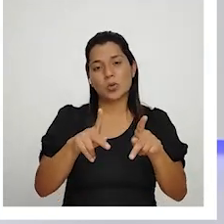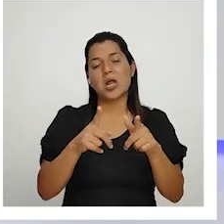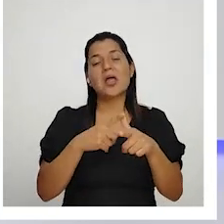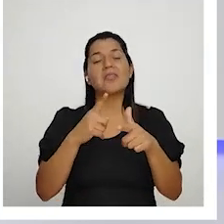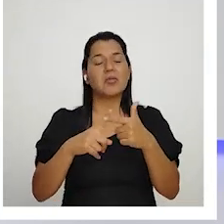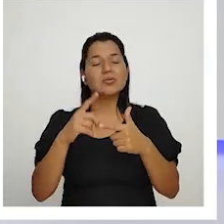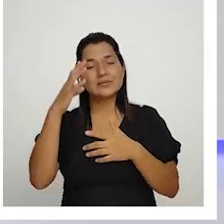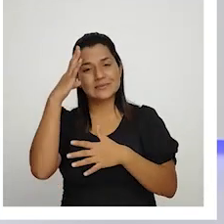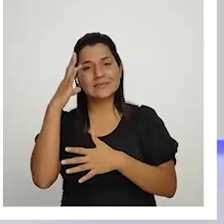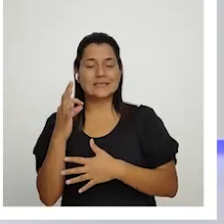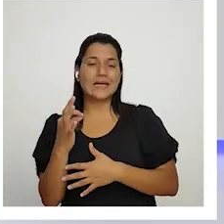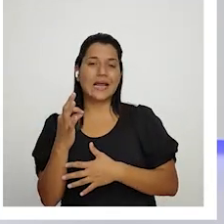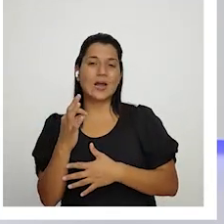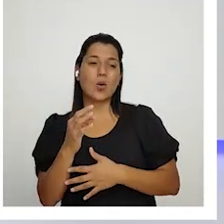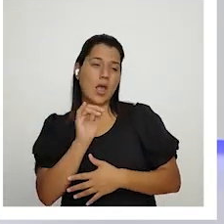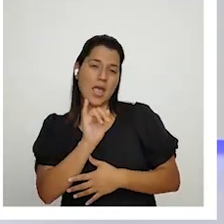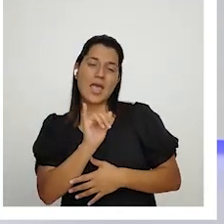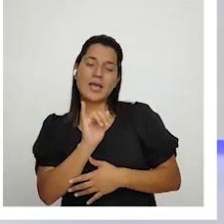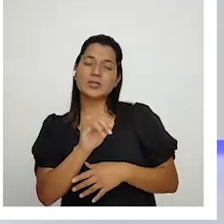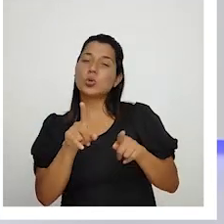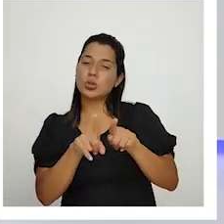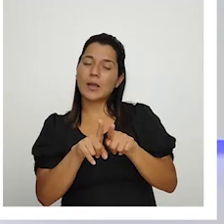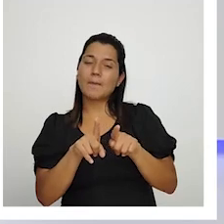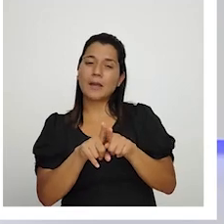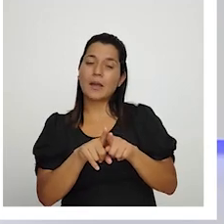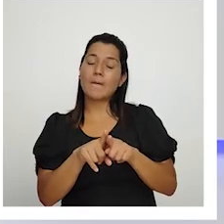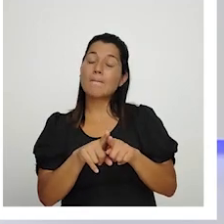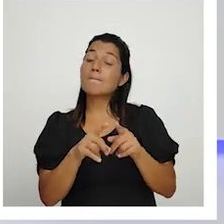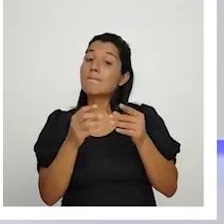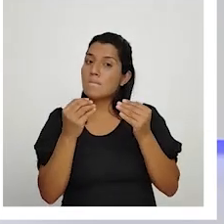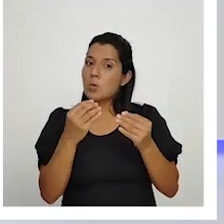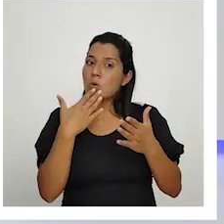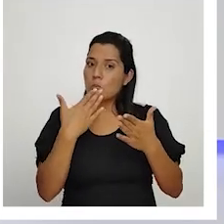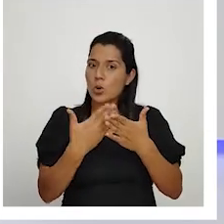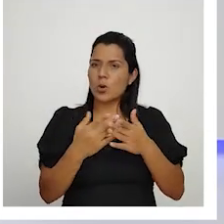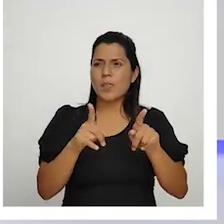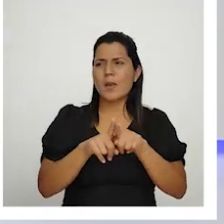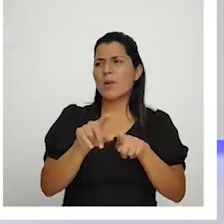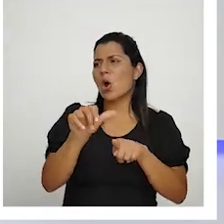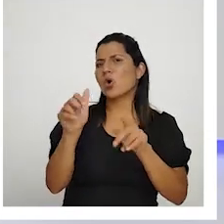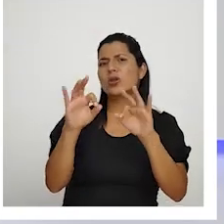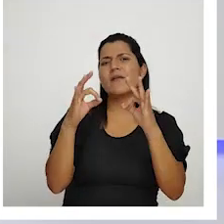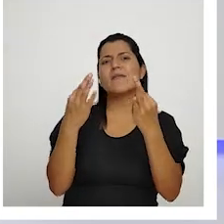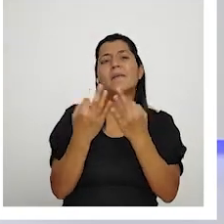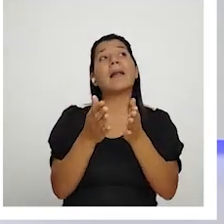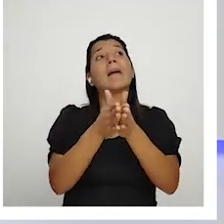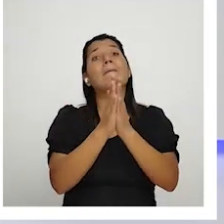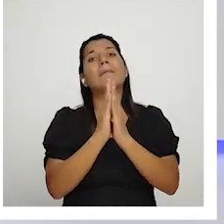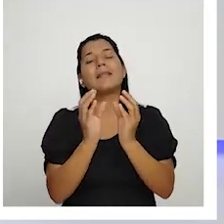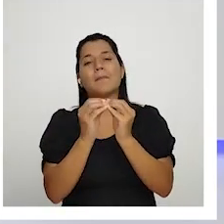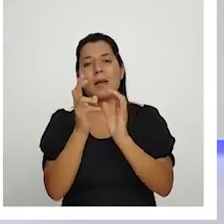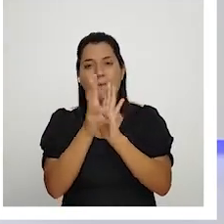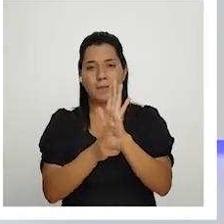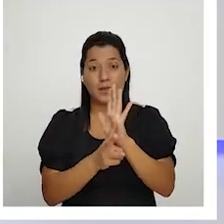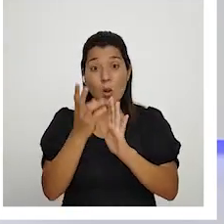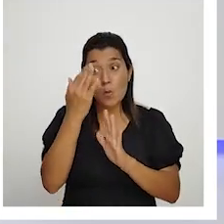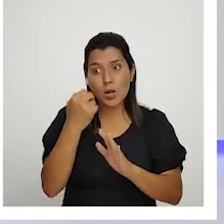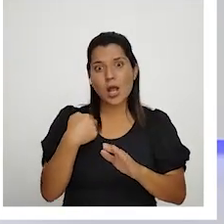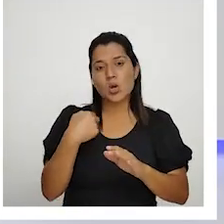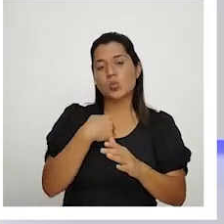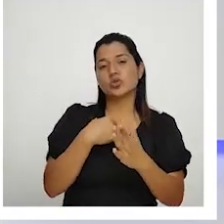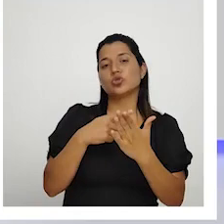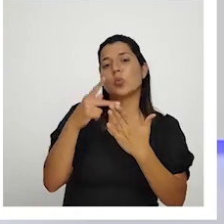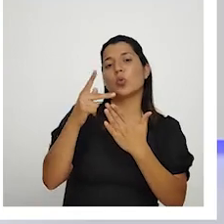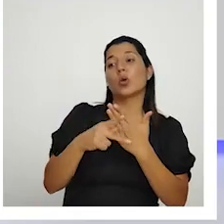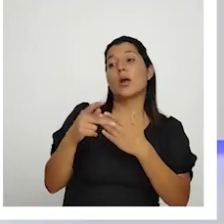que eso fue también bastante enriquecedor, incluso otras familias pidiendo más videos, porque la intervención duraba 8 semanas, entonces durante